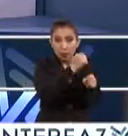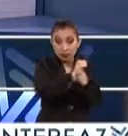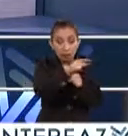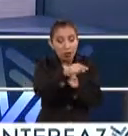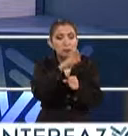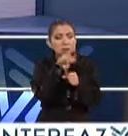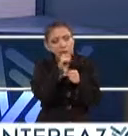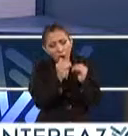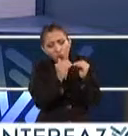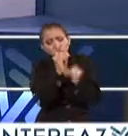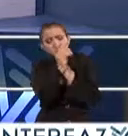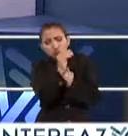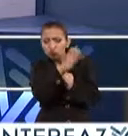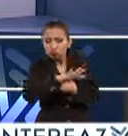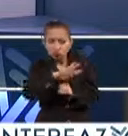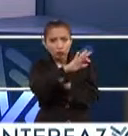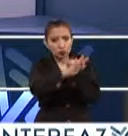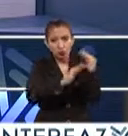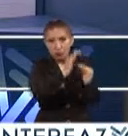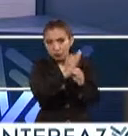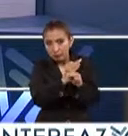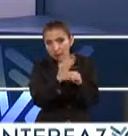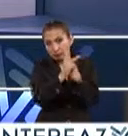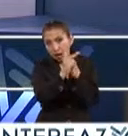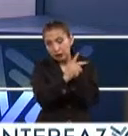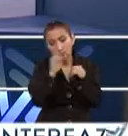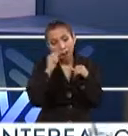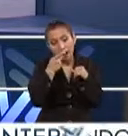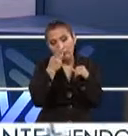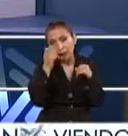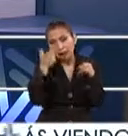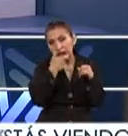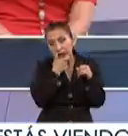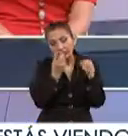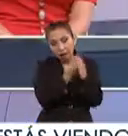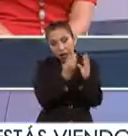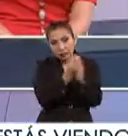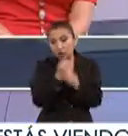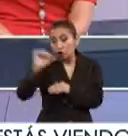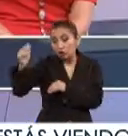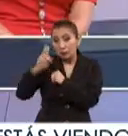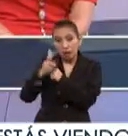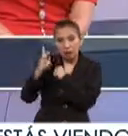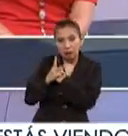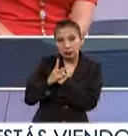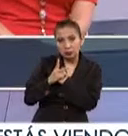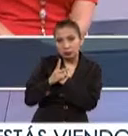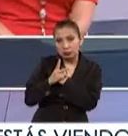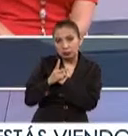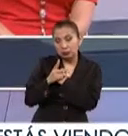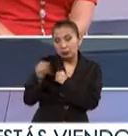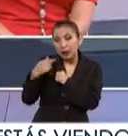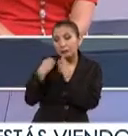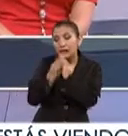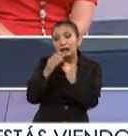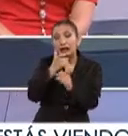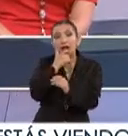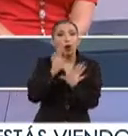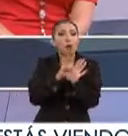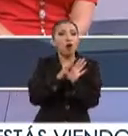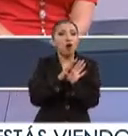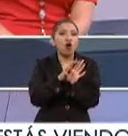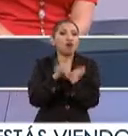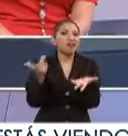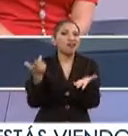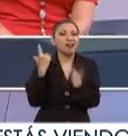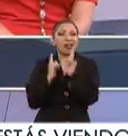han mejorado en todos los países la manera de abordar el inglés. En muchos países antes, y un poco ahora, se enseñaba el inglés como el latín,